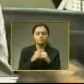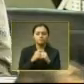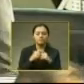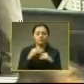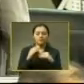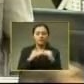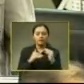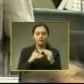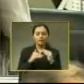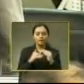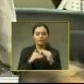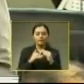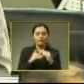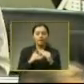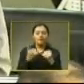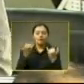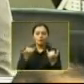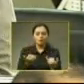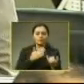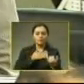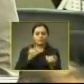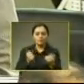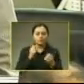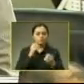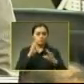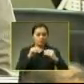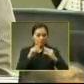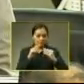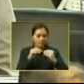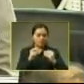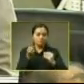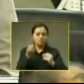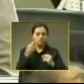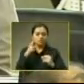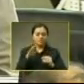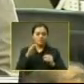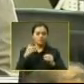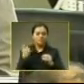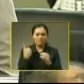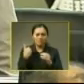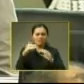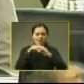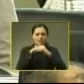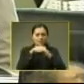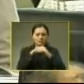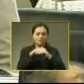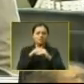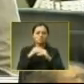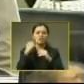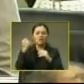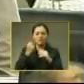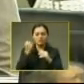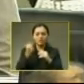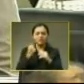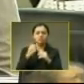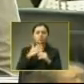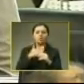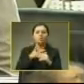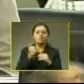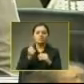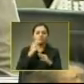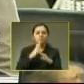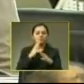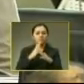que si hoy estamos hablando de tener acceso a ese derecho, si estamos hablando de